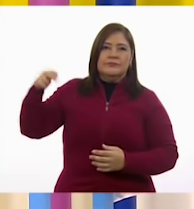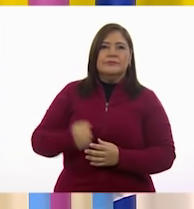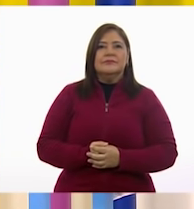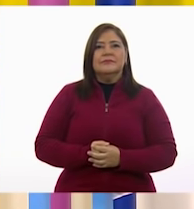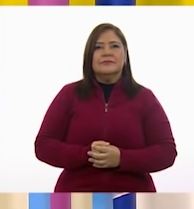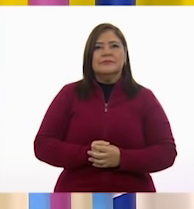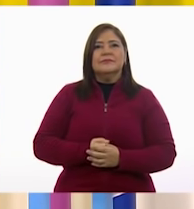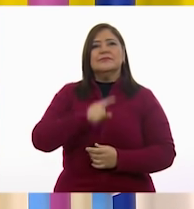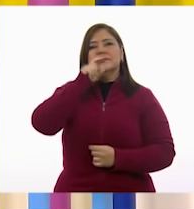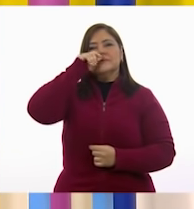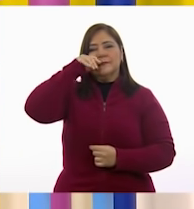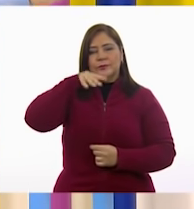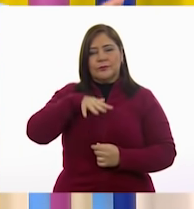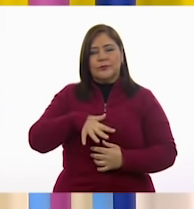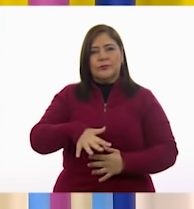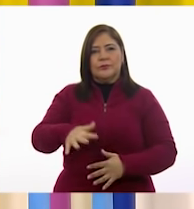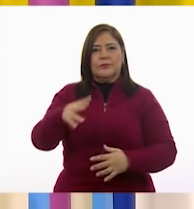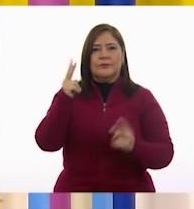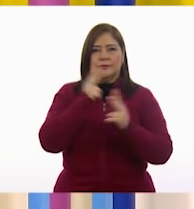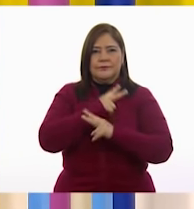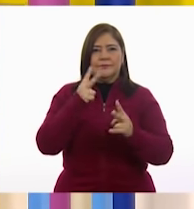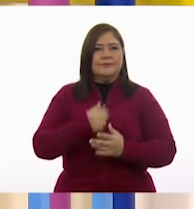Y afuera.